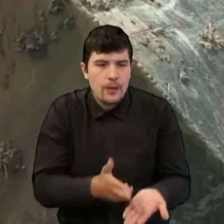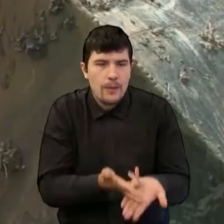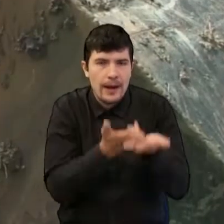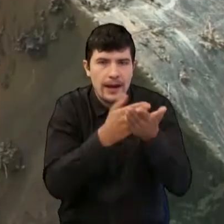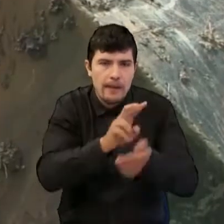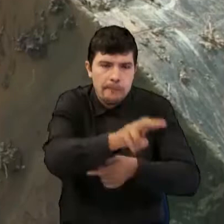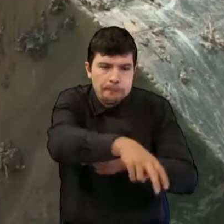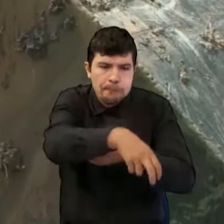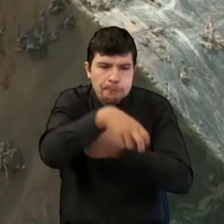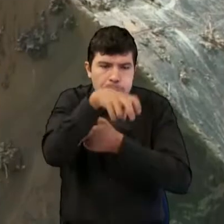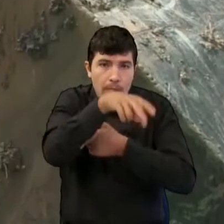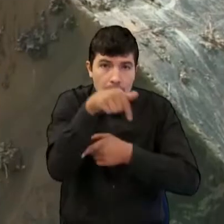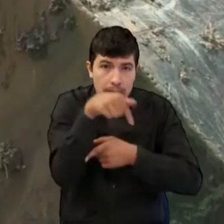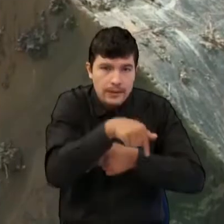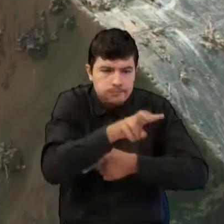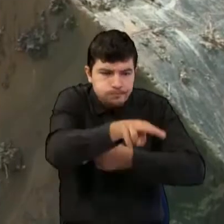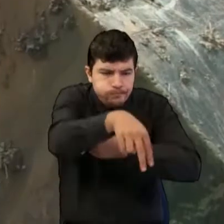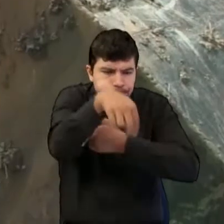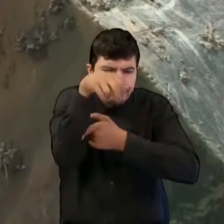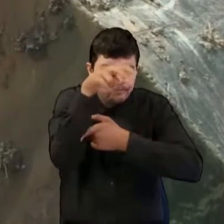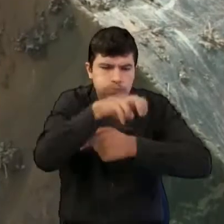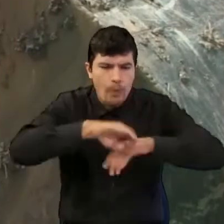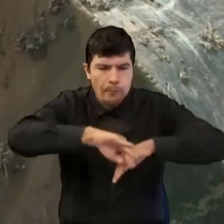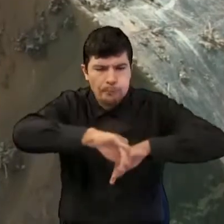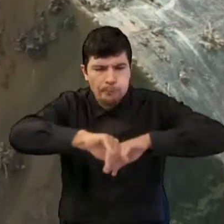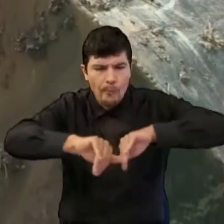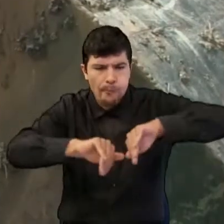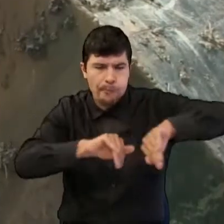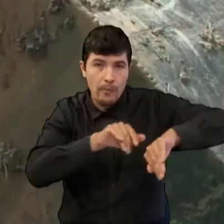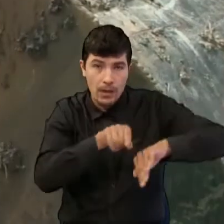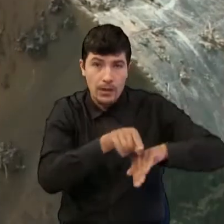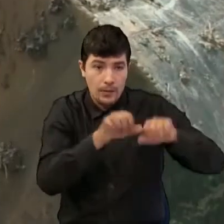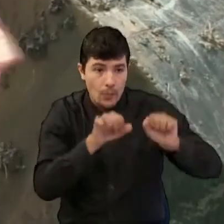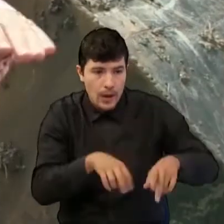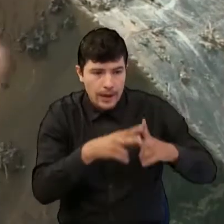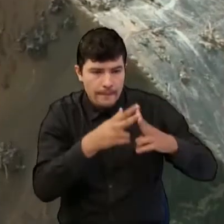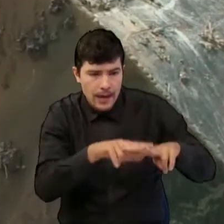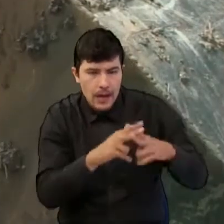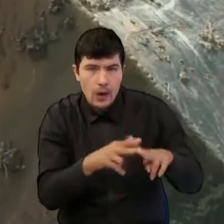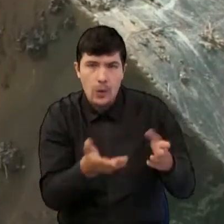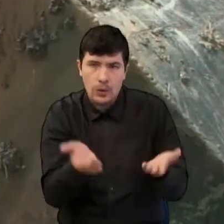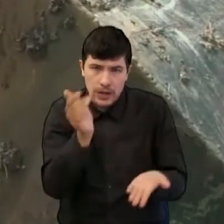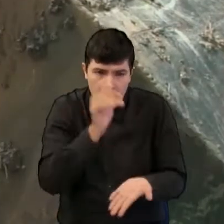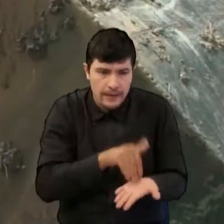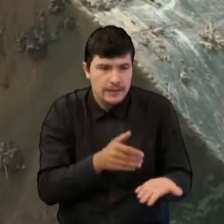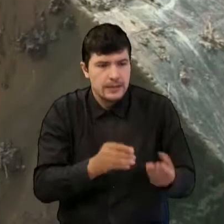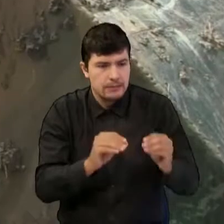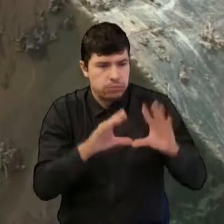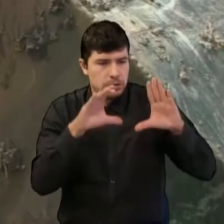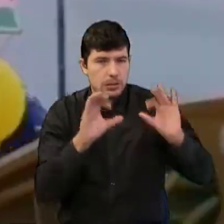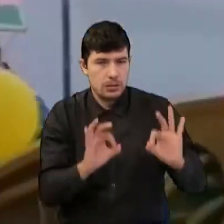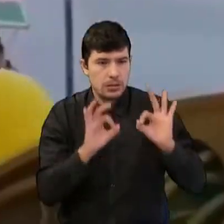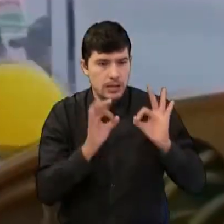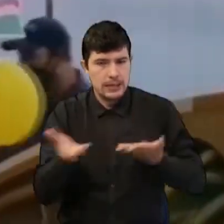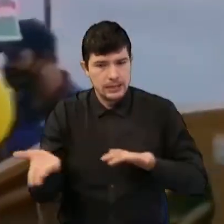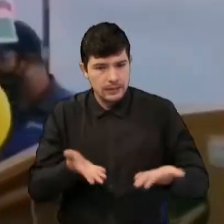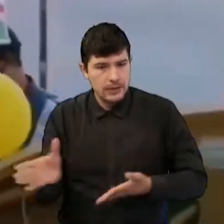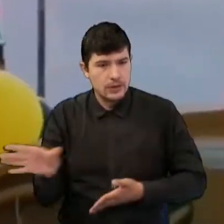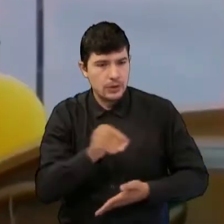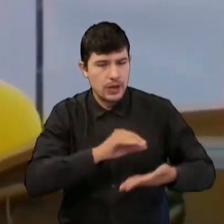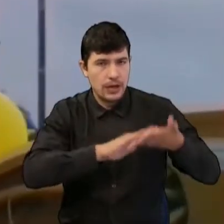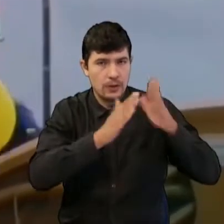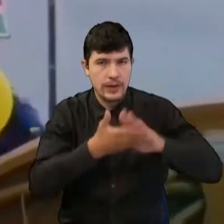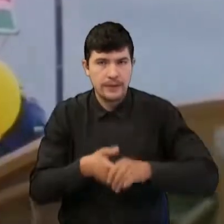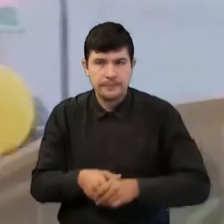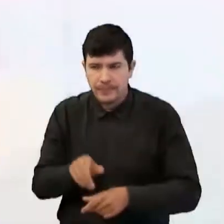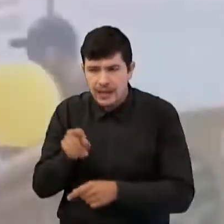cuenta el municipio y que desde luego aguanta la reconstrucción para ponerla al servicio de la comunidad el equipo que